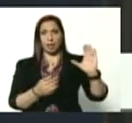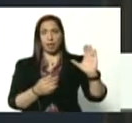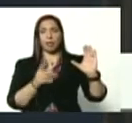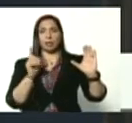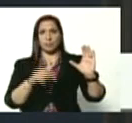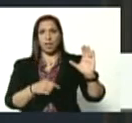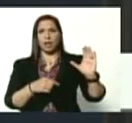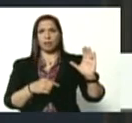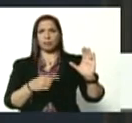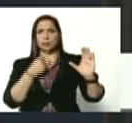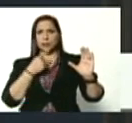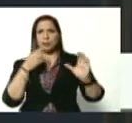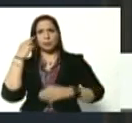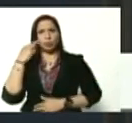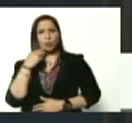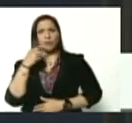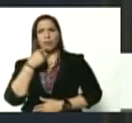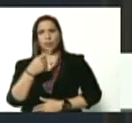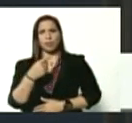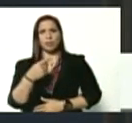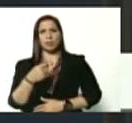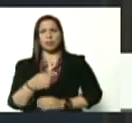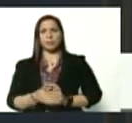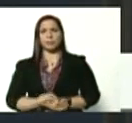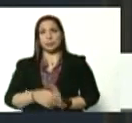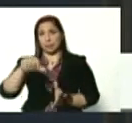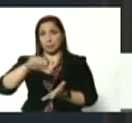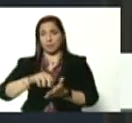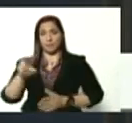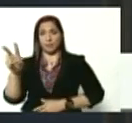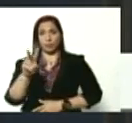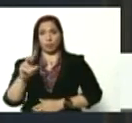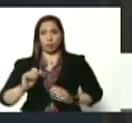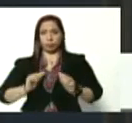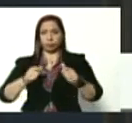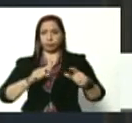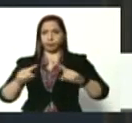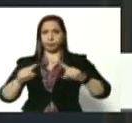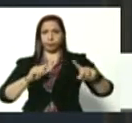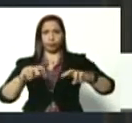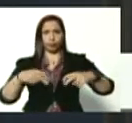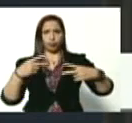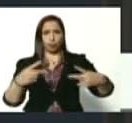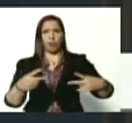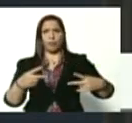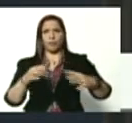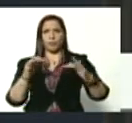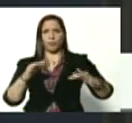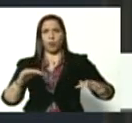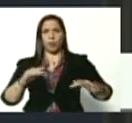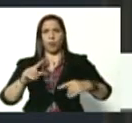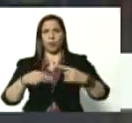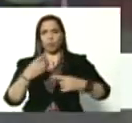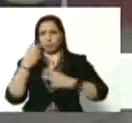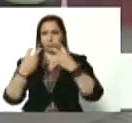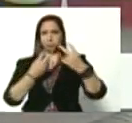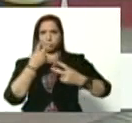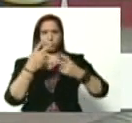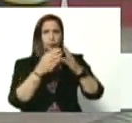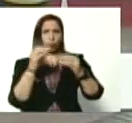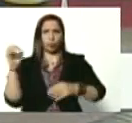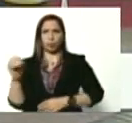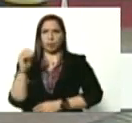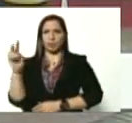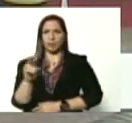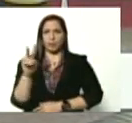adelante bolívar instala su cuartel general en la capital de venezuela inicia las gestiones para un nuevo armisticio y luego emprende un recorrido por el occidente de venezuela